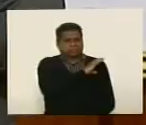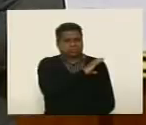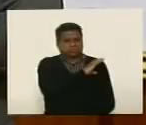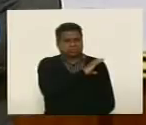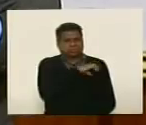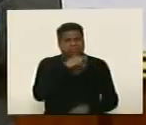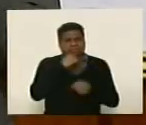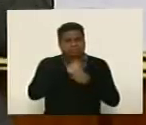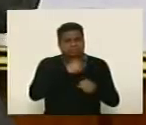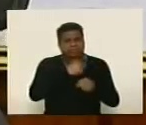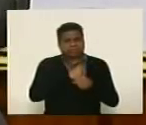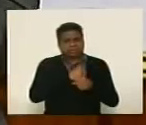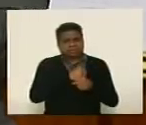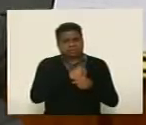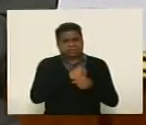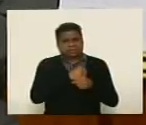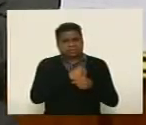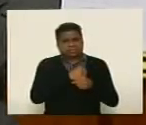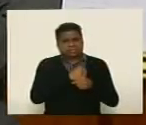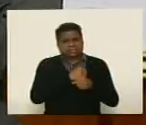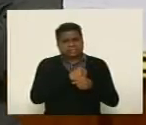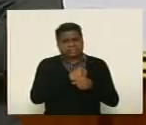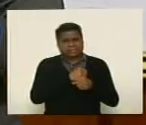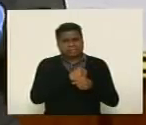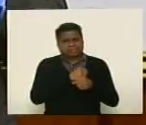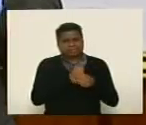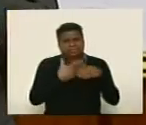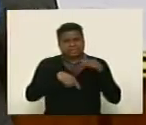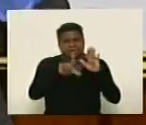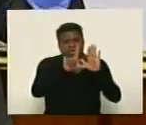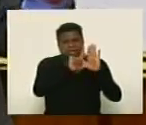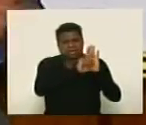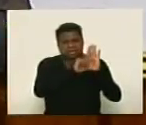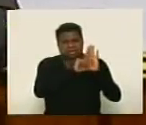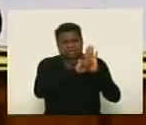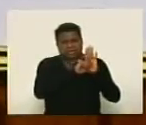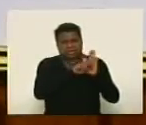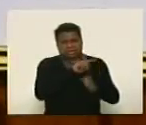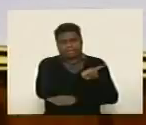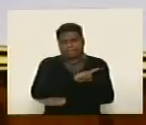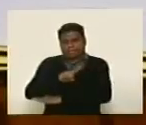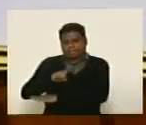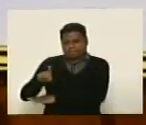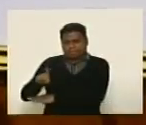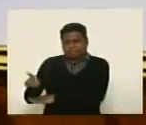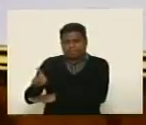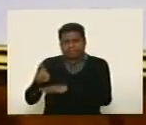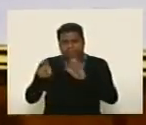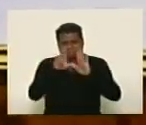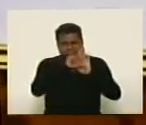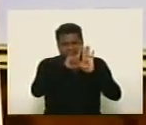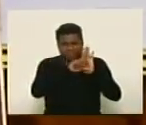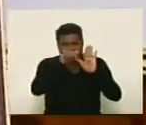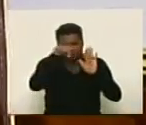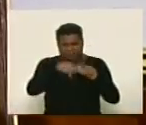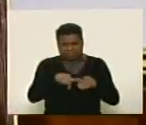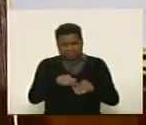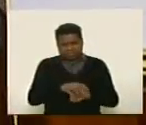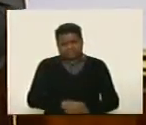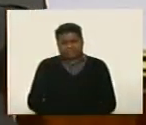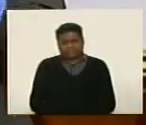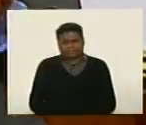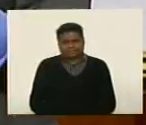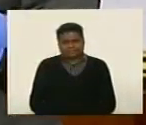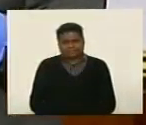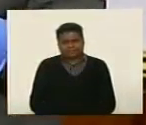trabaje sobre las leyes que rigen los poderes públicos en nuestro país. Nosotros